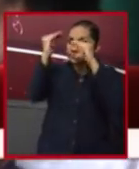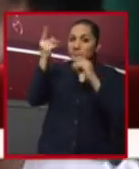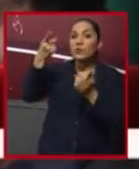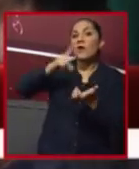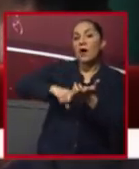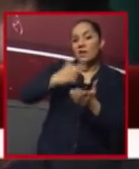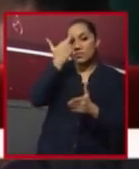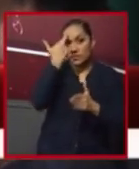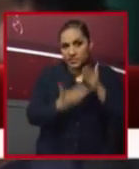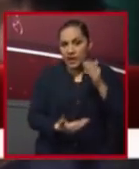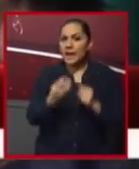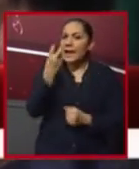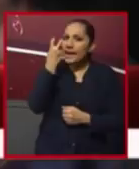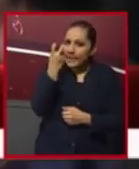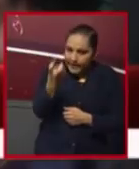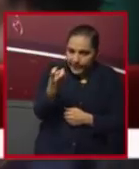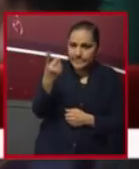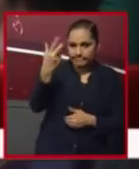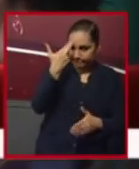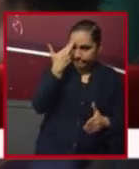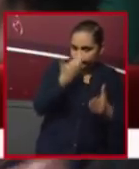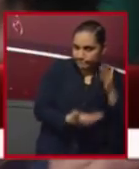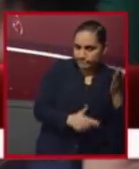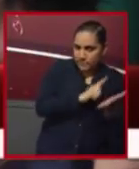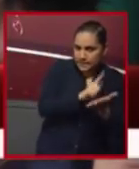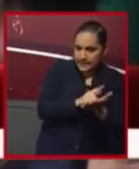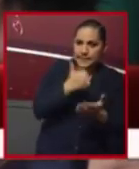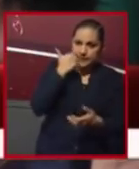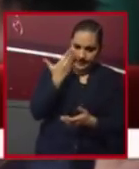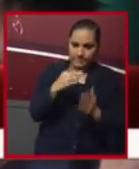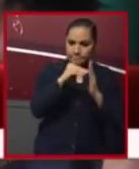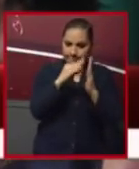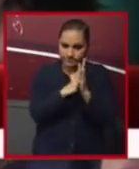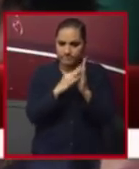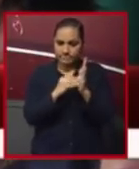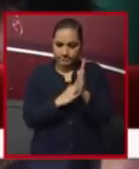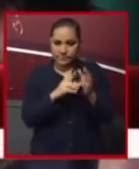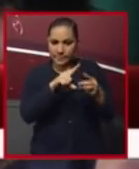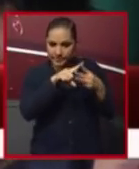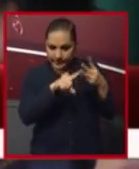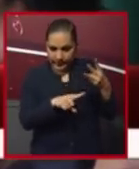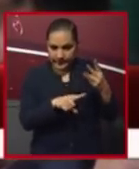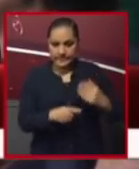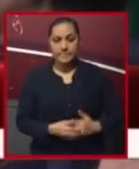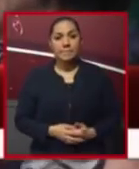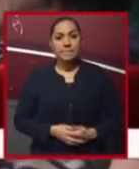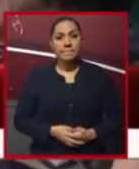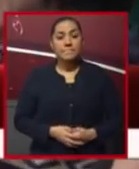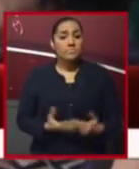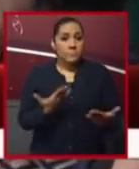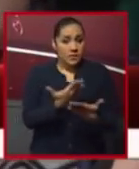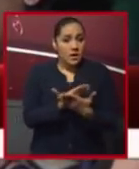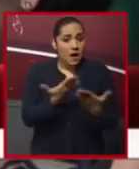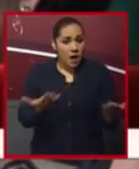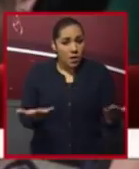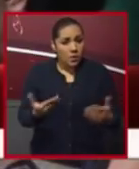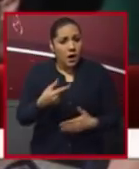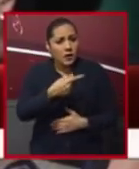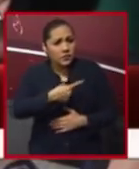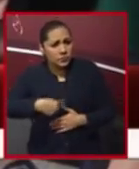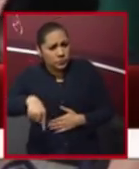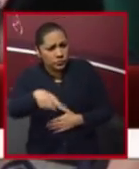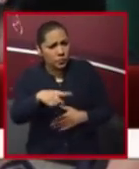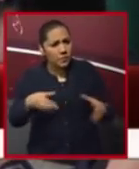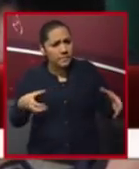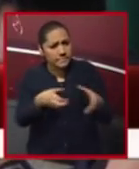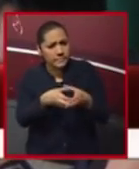Piensen en la imagen que circuló en redes de los pobladores de Acambay, que fueron a un ducto que se había abierto,